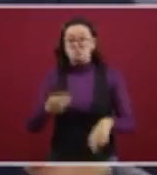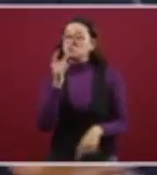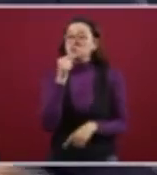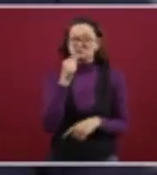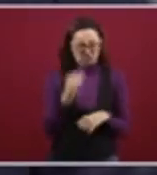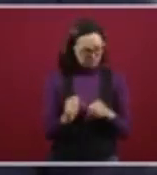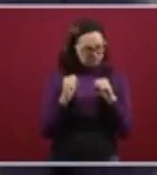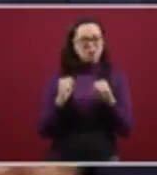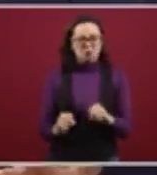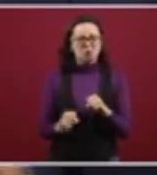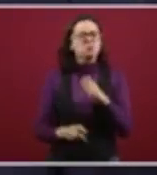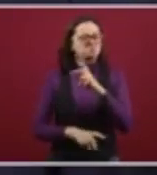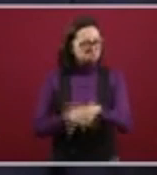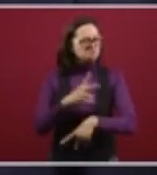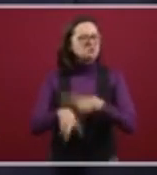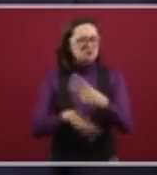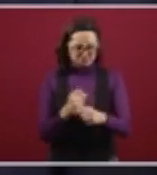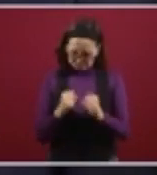esto,